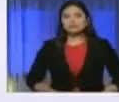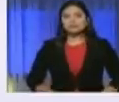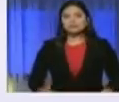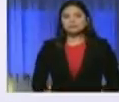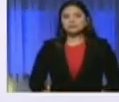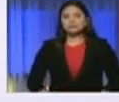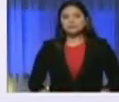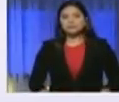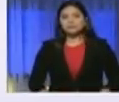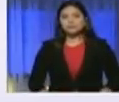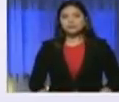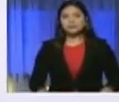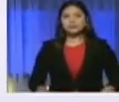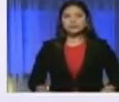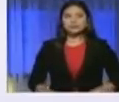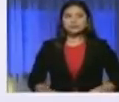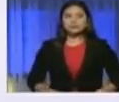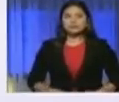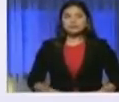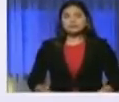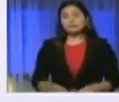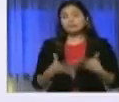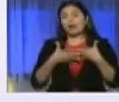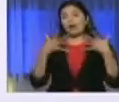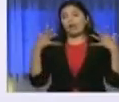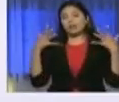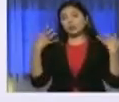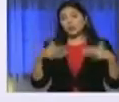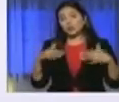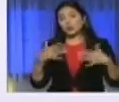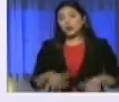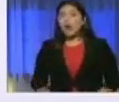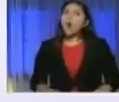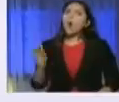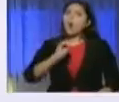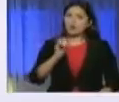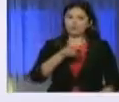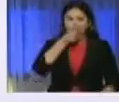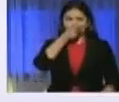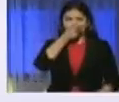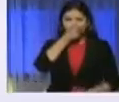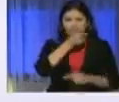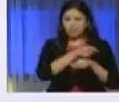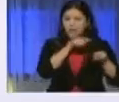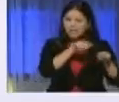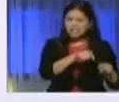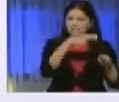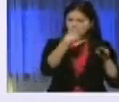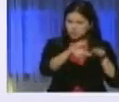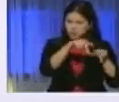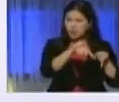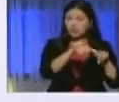¿Ah? Eso es grande. O cuando su muchacho se gradúa, 18 años,